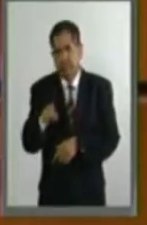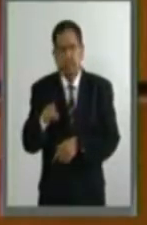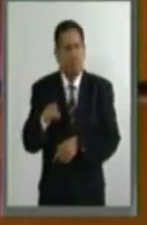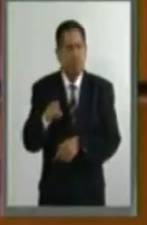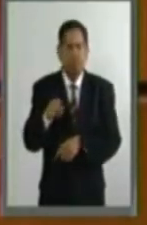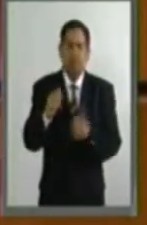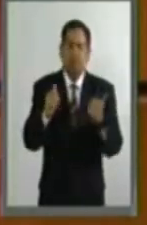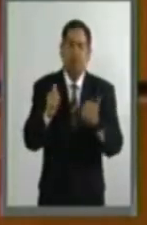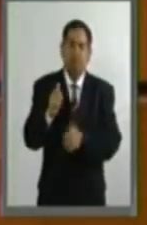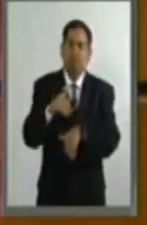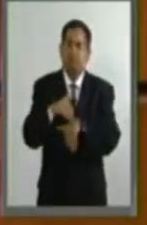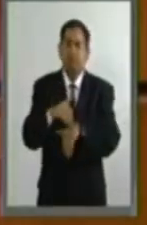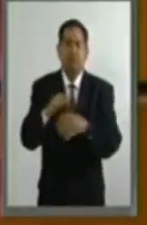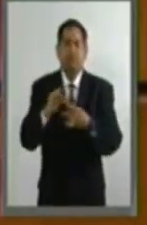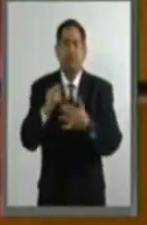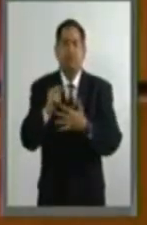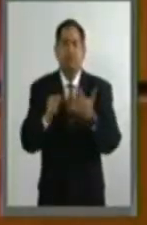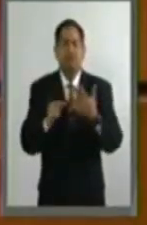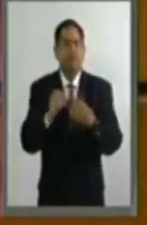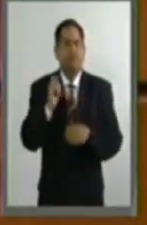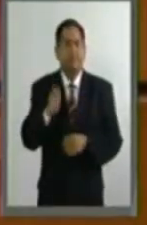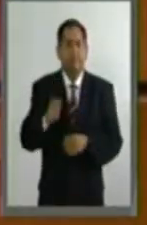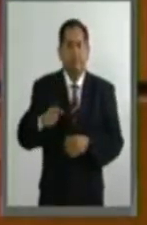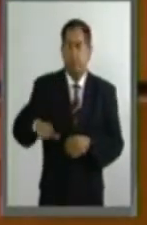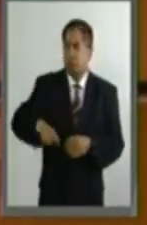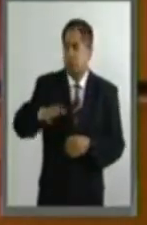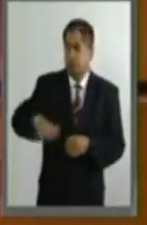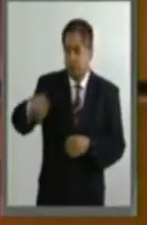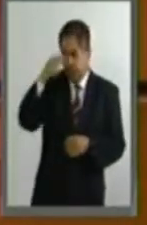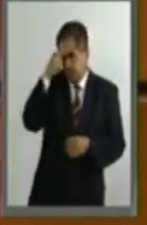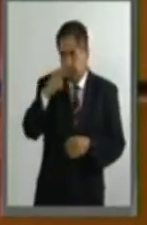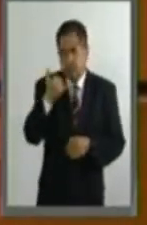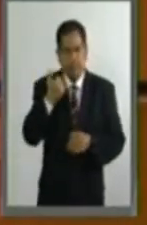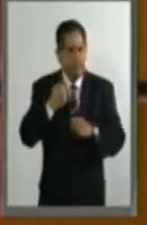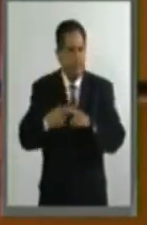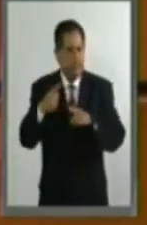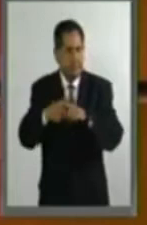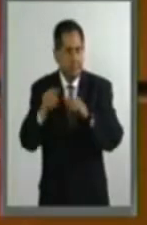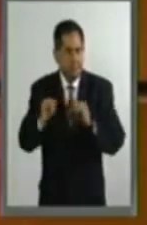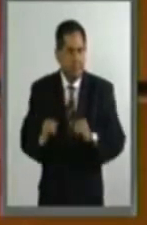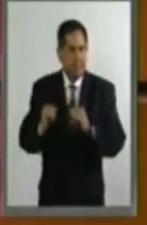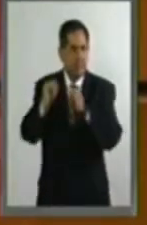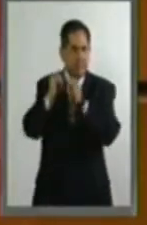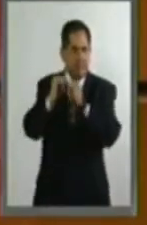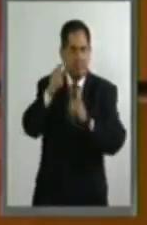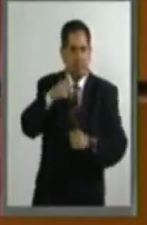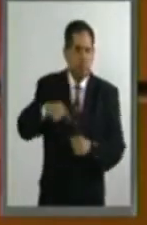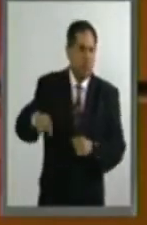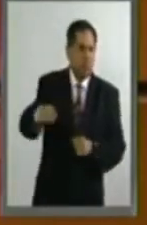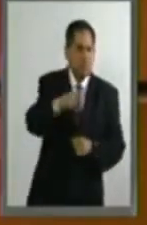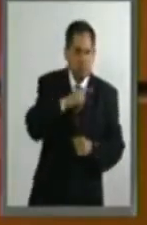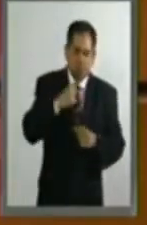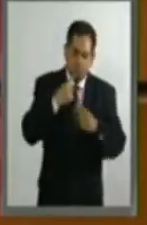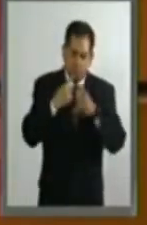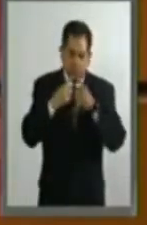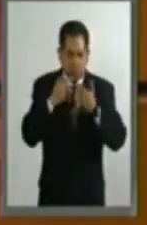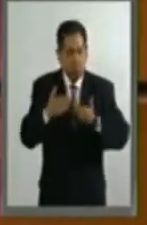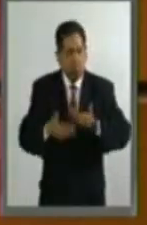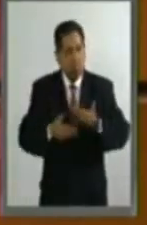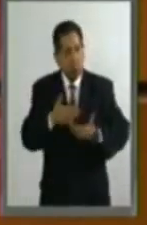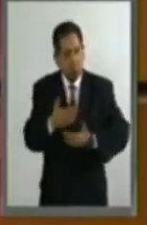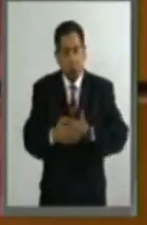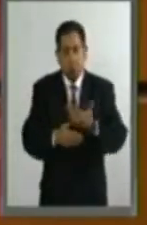obedeciendo a lo que el Estado mexicano y en todas las instituciones hemos venido desarrollando y